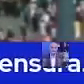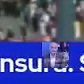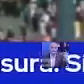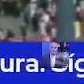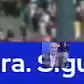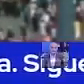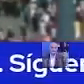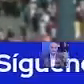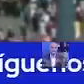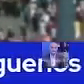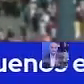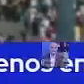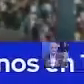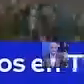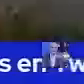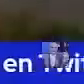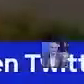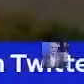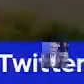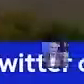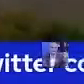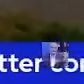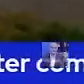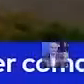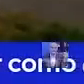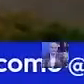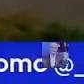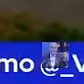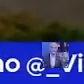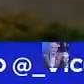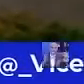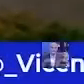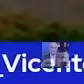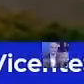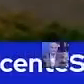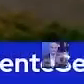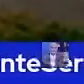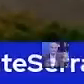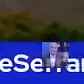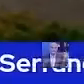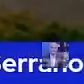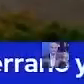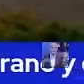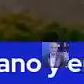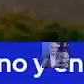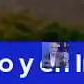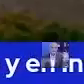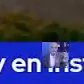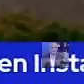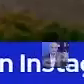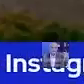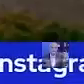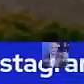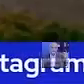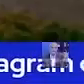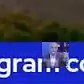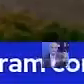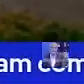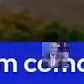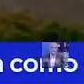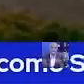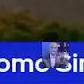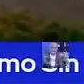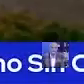estudio de opinión del diario El Financiero señala que el estado de ánimo positivo entre la población acerca de su situación económica y financiera